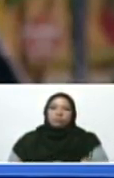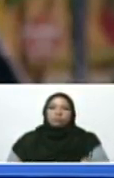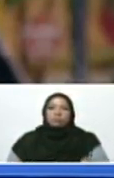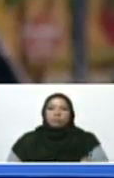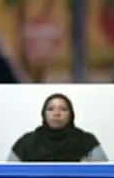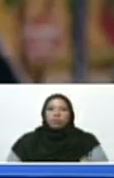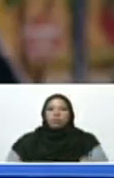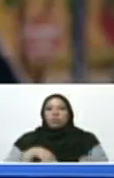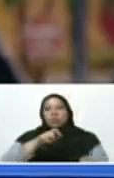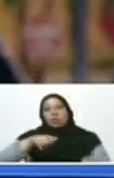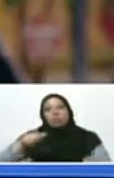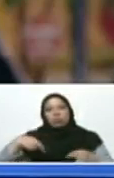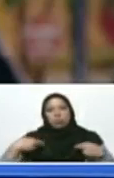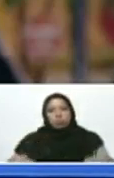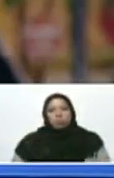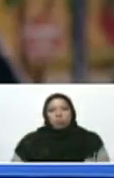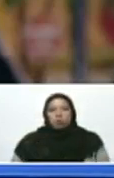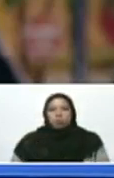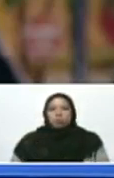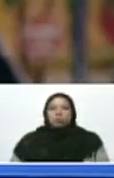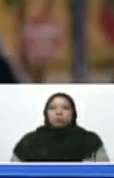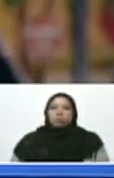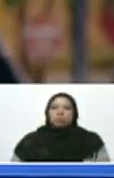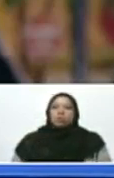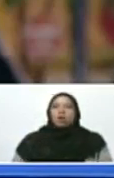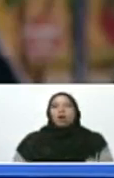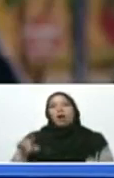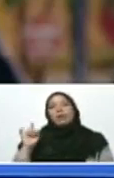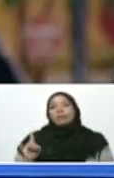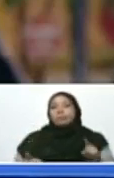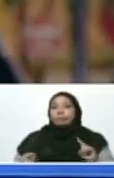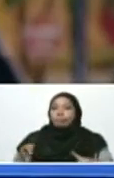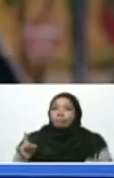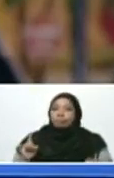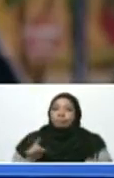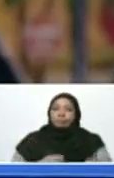del género humano, por lo menos,